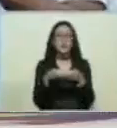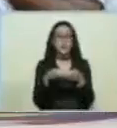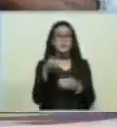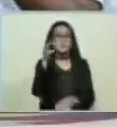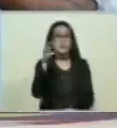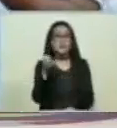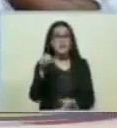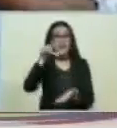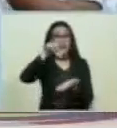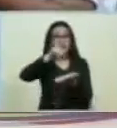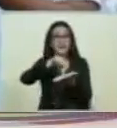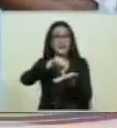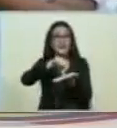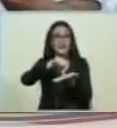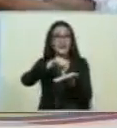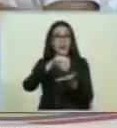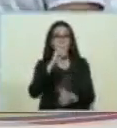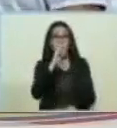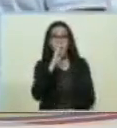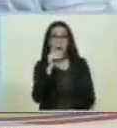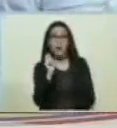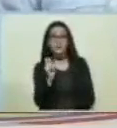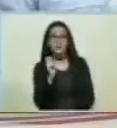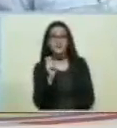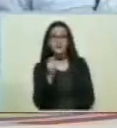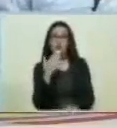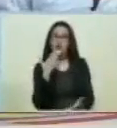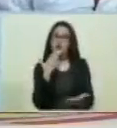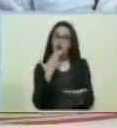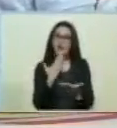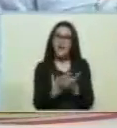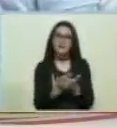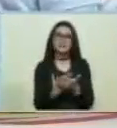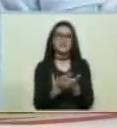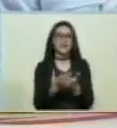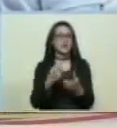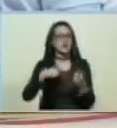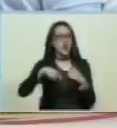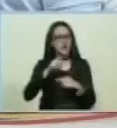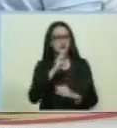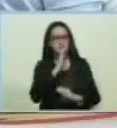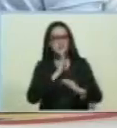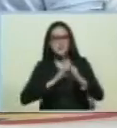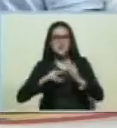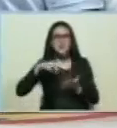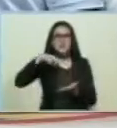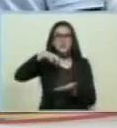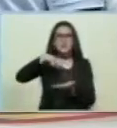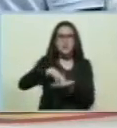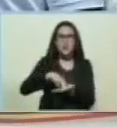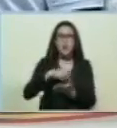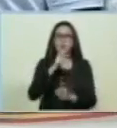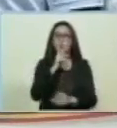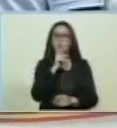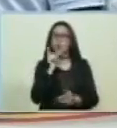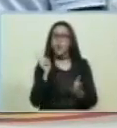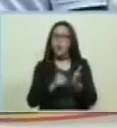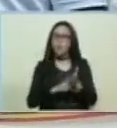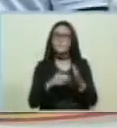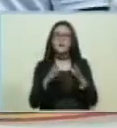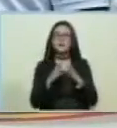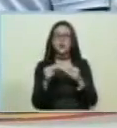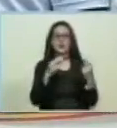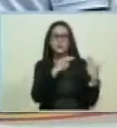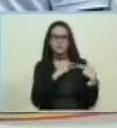Sucre. El Banco del Tesoro, presidente, rodilla en tierra con usted, cumpliendo con los lineamientos y con